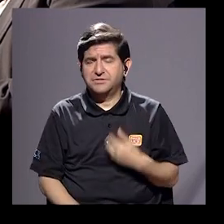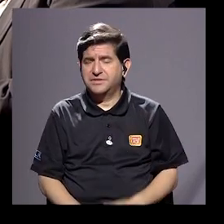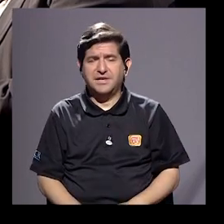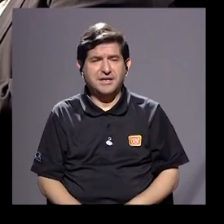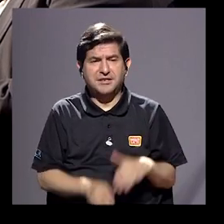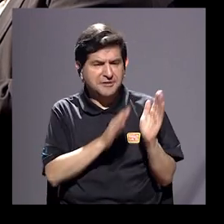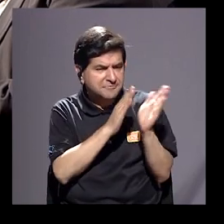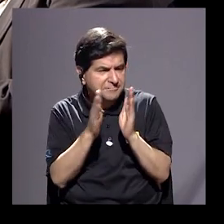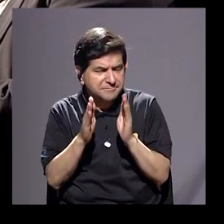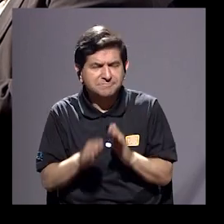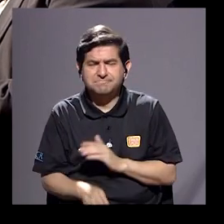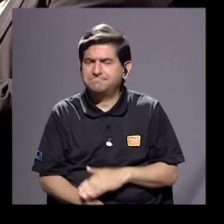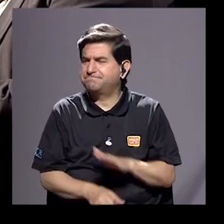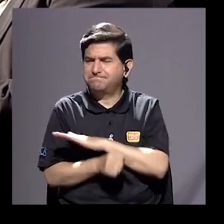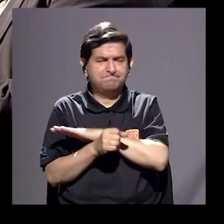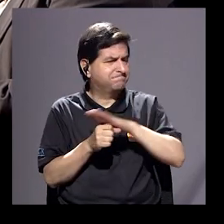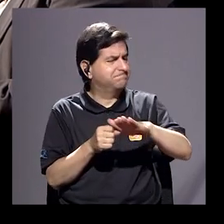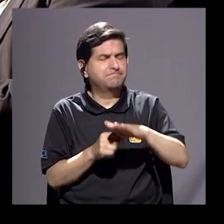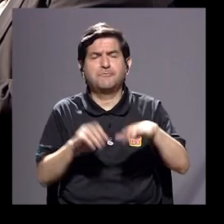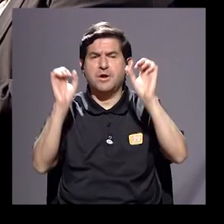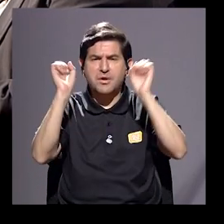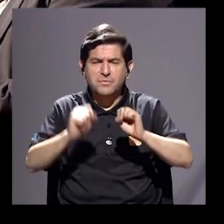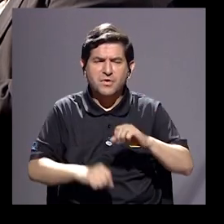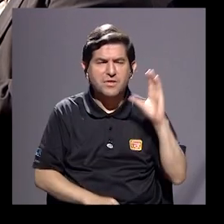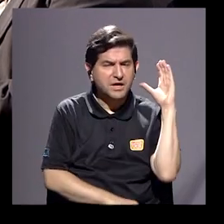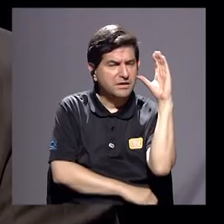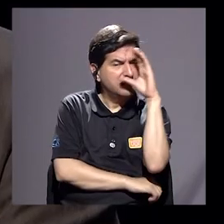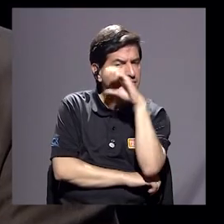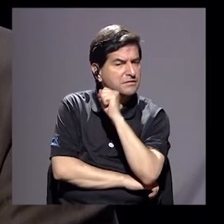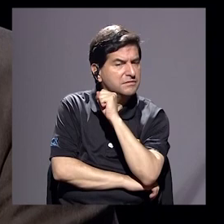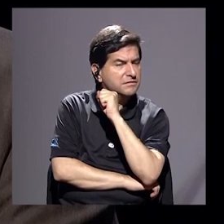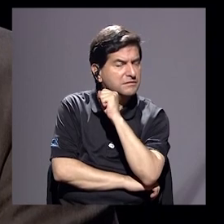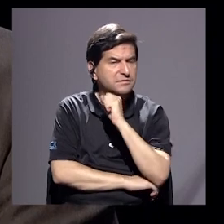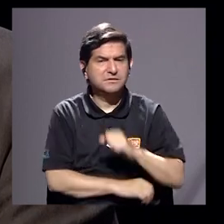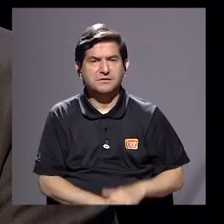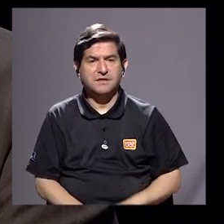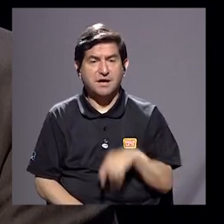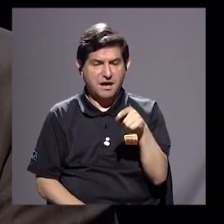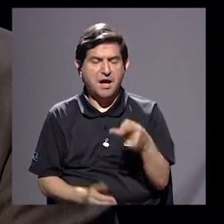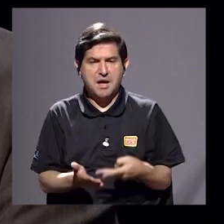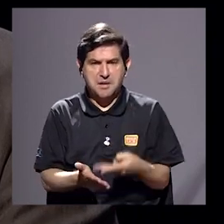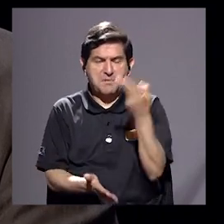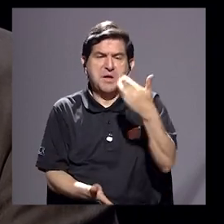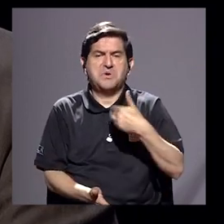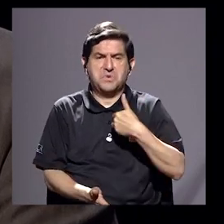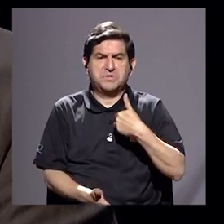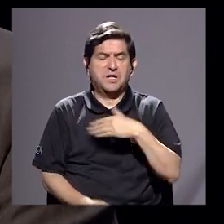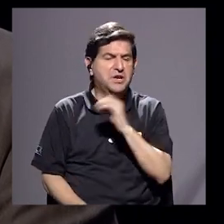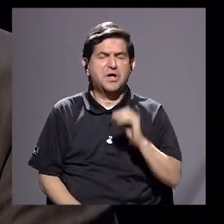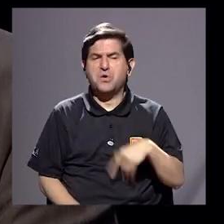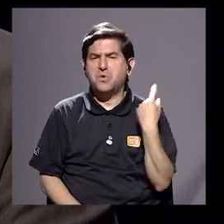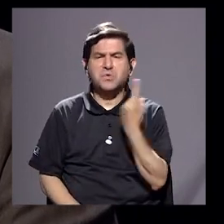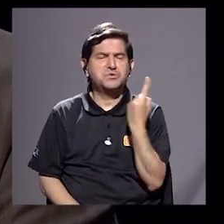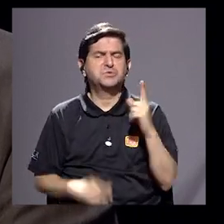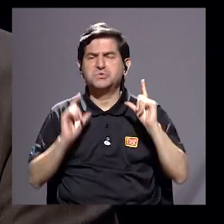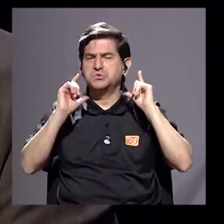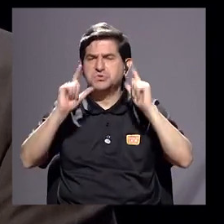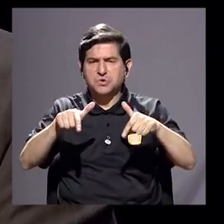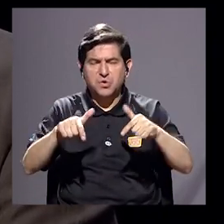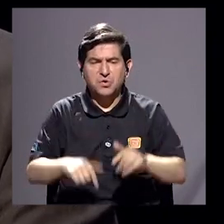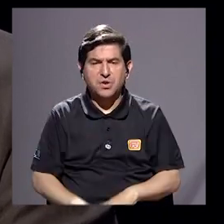formación de la preparación necesaria para para poder discernir lo que es valioso de lo que pura basura o